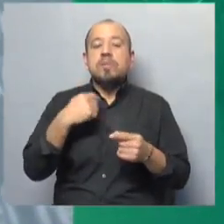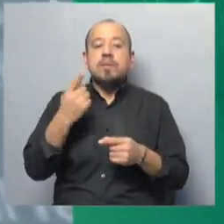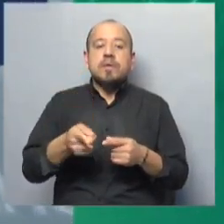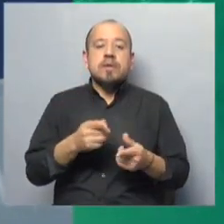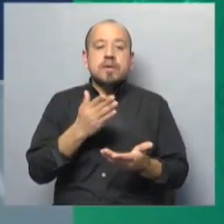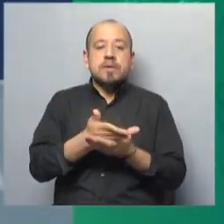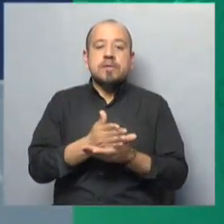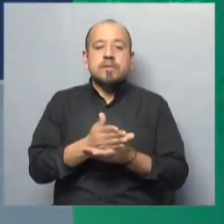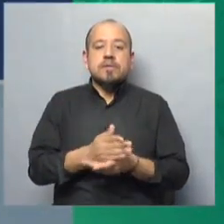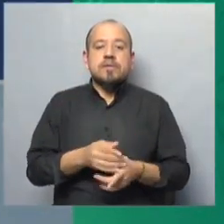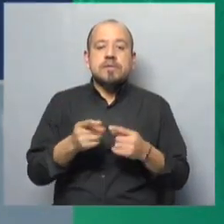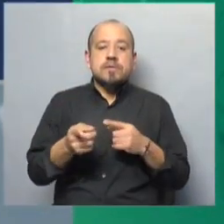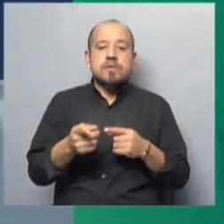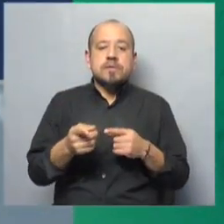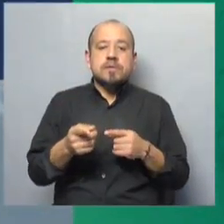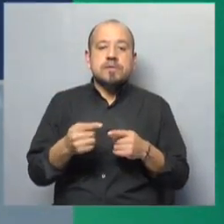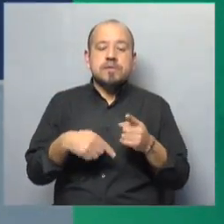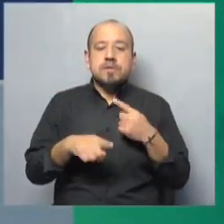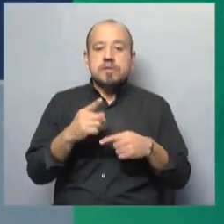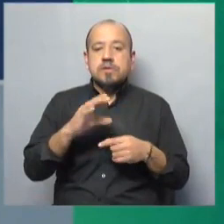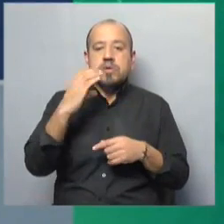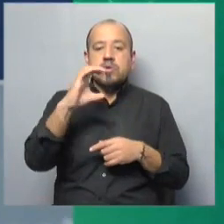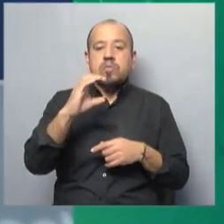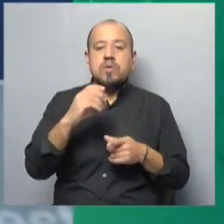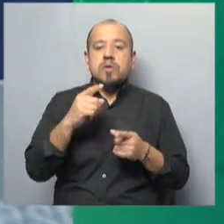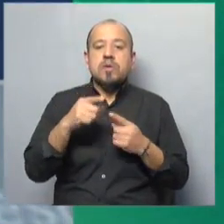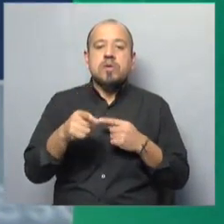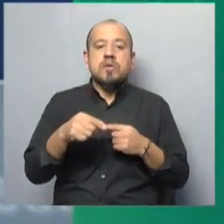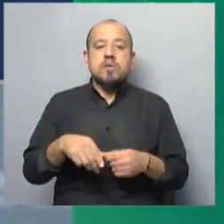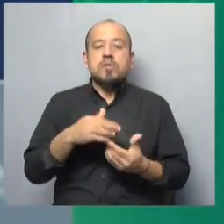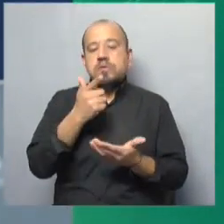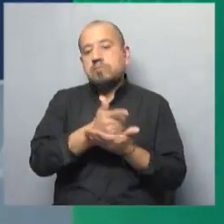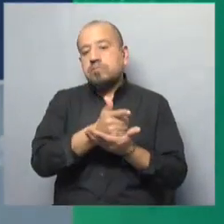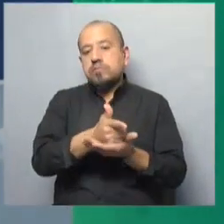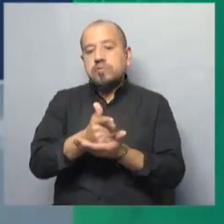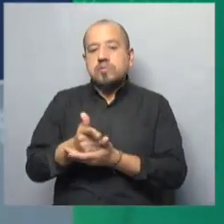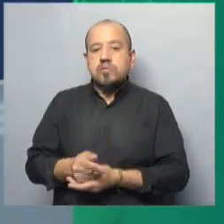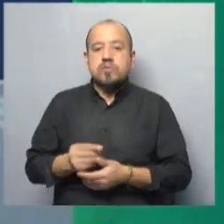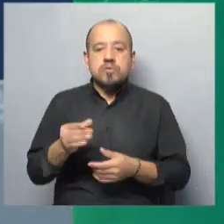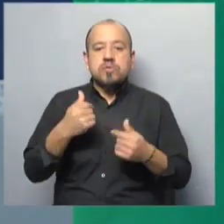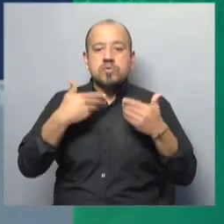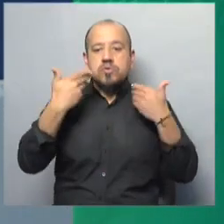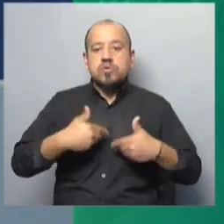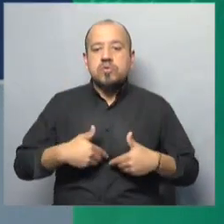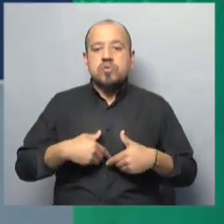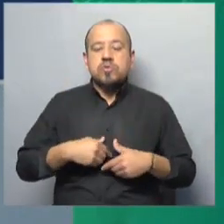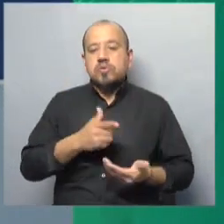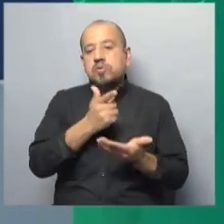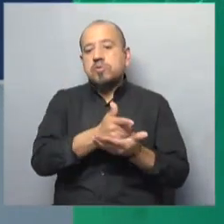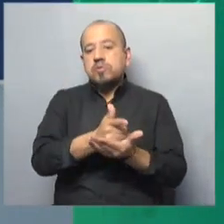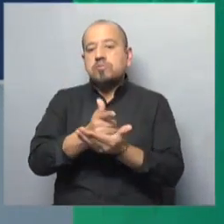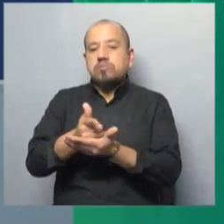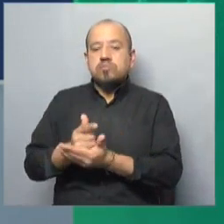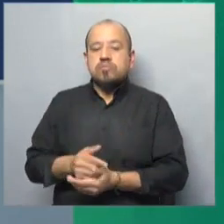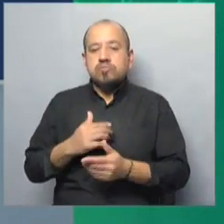mañana. Según detalló la presidencia colombiana en un comunicado, los atacantes estaban todos vestidos de civil y dispararon pistolas